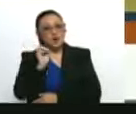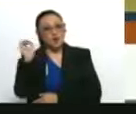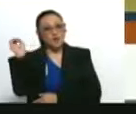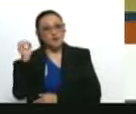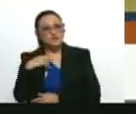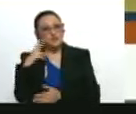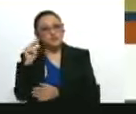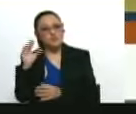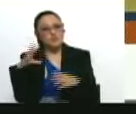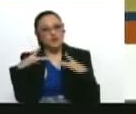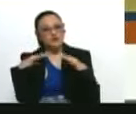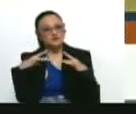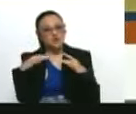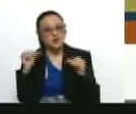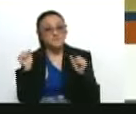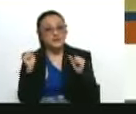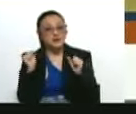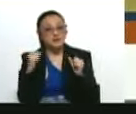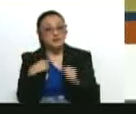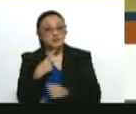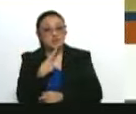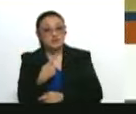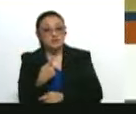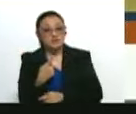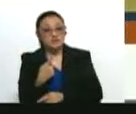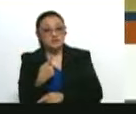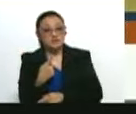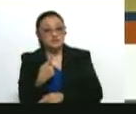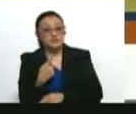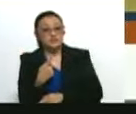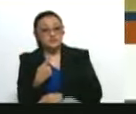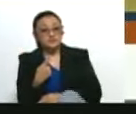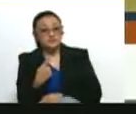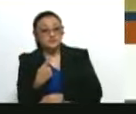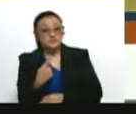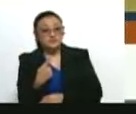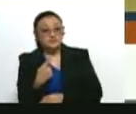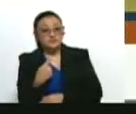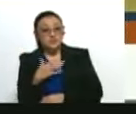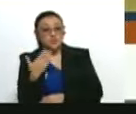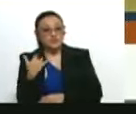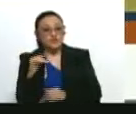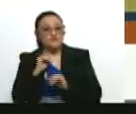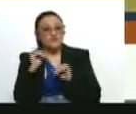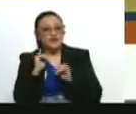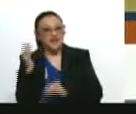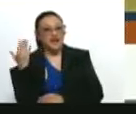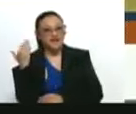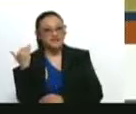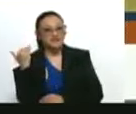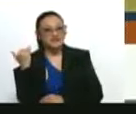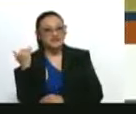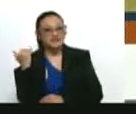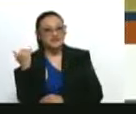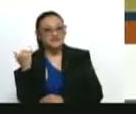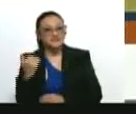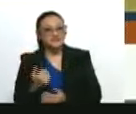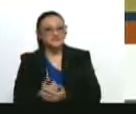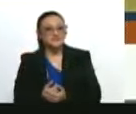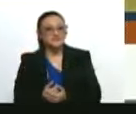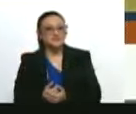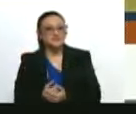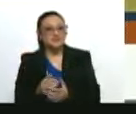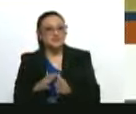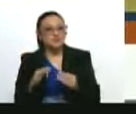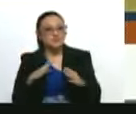voy en vacaciones para Mérida. Yo digo, le estaba diciendo a Jason, yo cuando era feliz y no lo sabía, indocumentado,